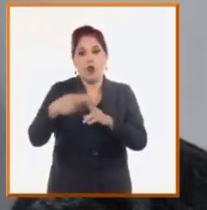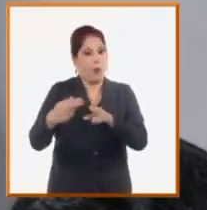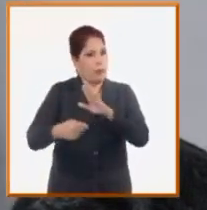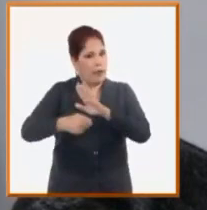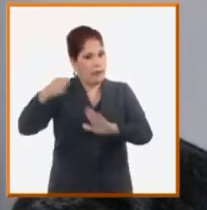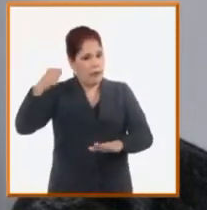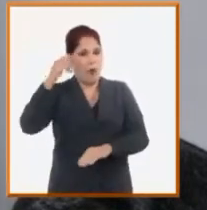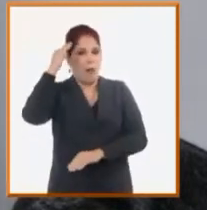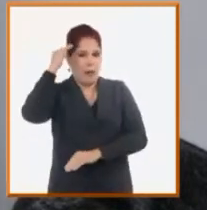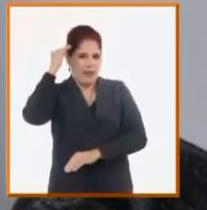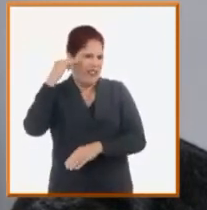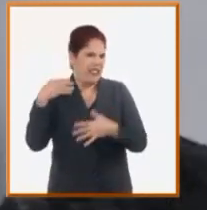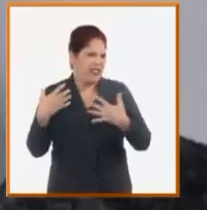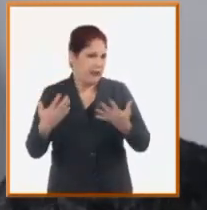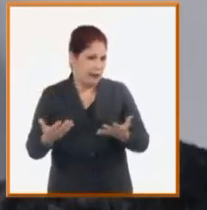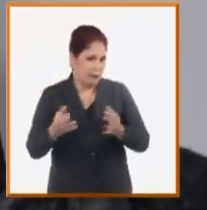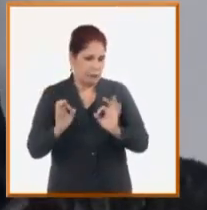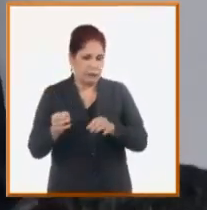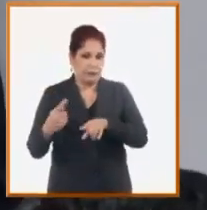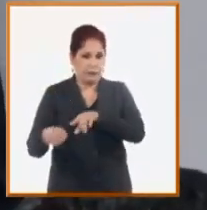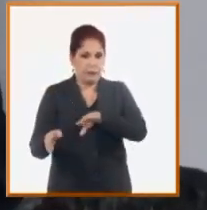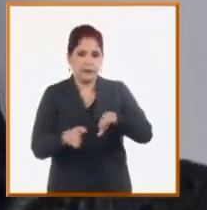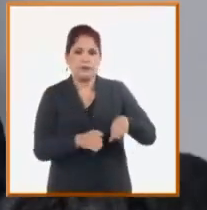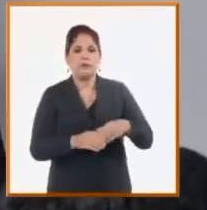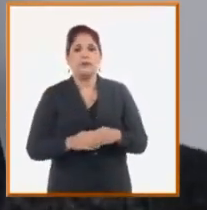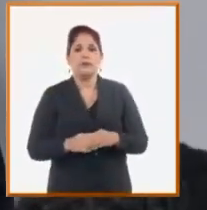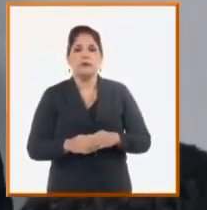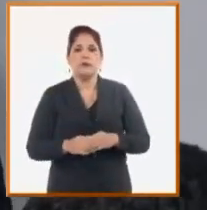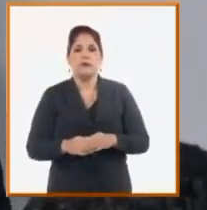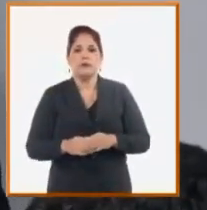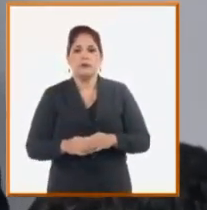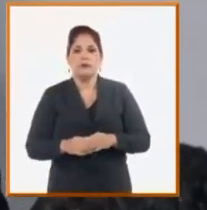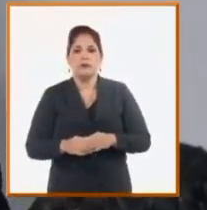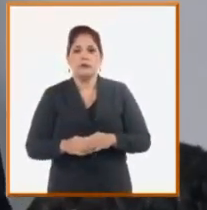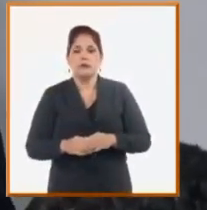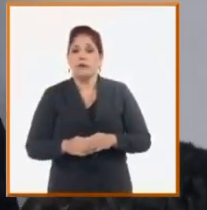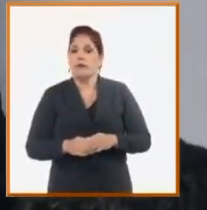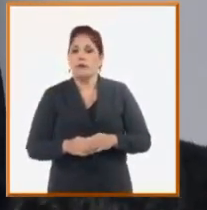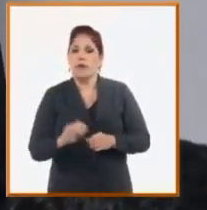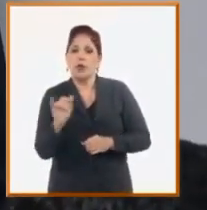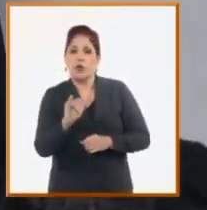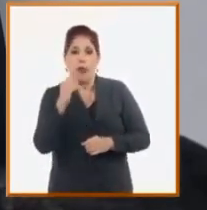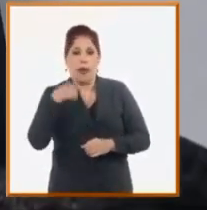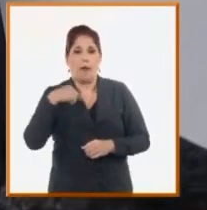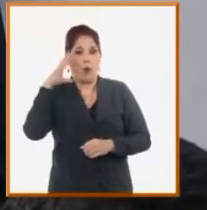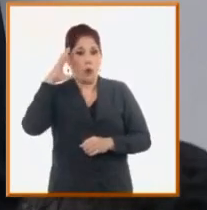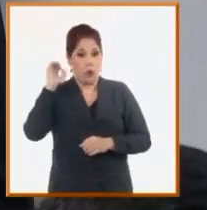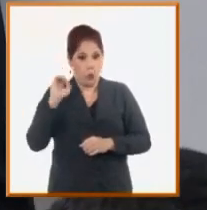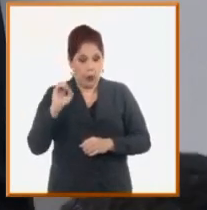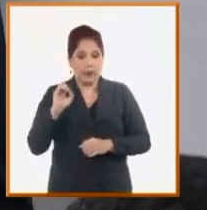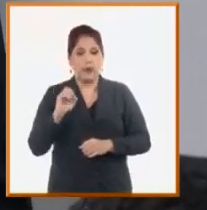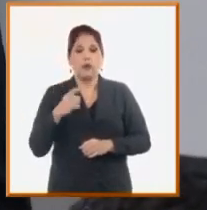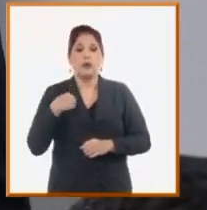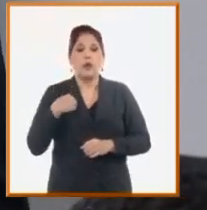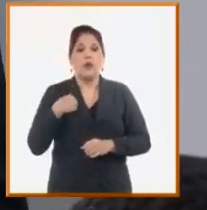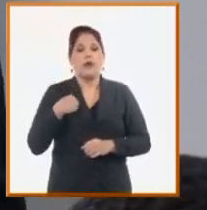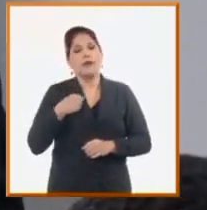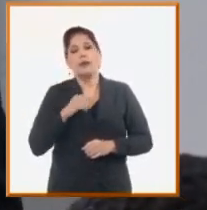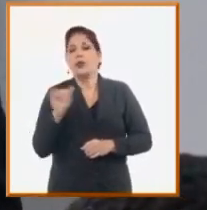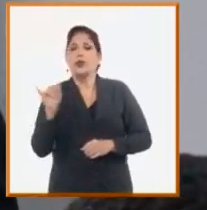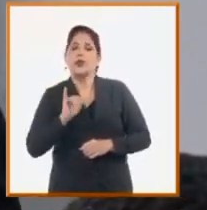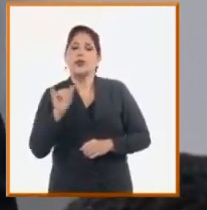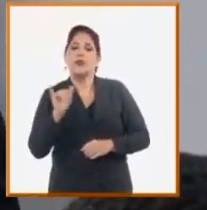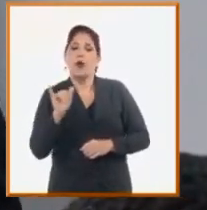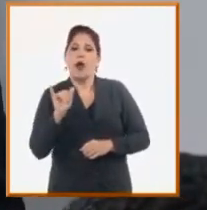precisamente sobre este tema. Ampliar los términos del proceso de aprobación, es decir, nos dimos cuenta que habíamos aprobado términos muy